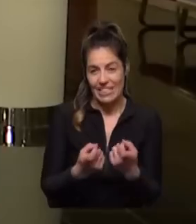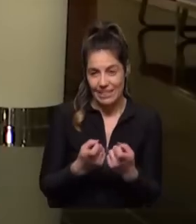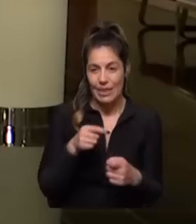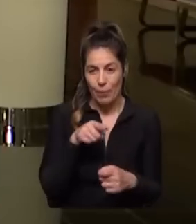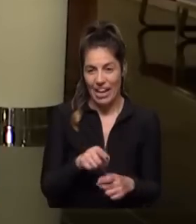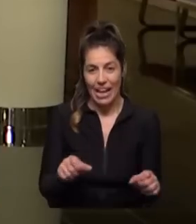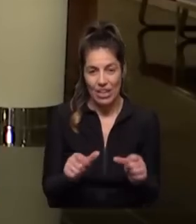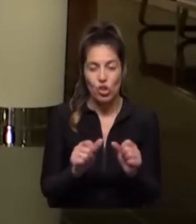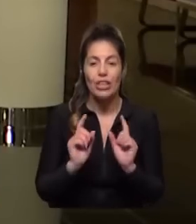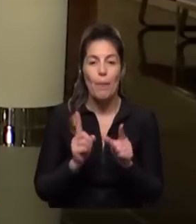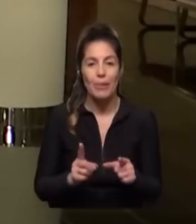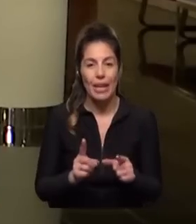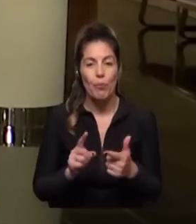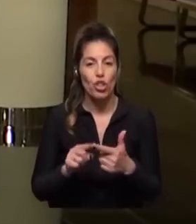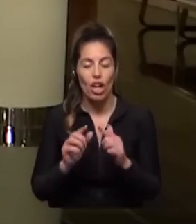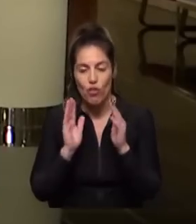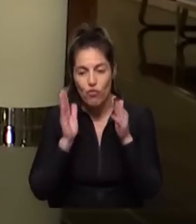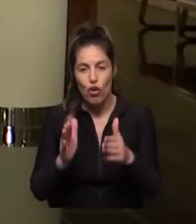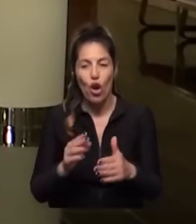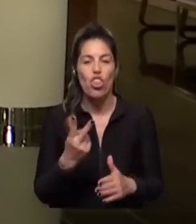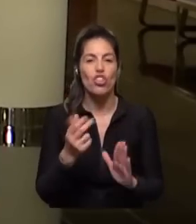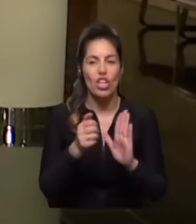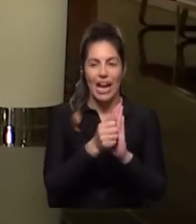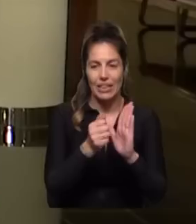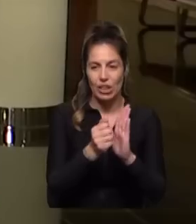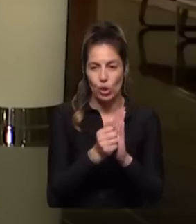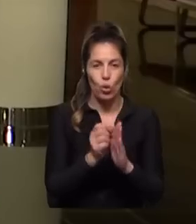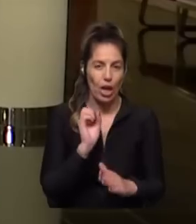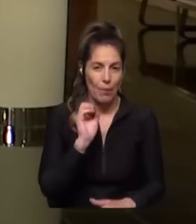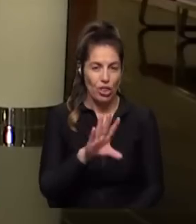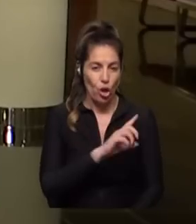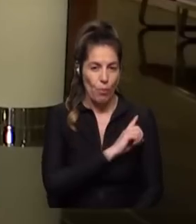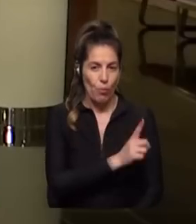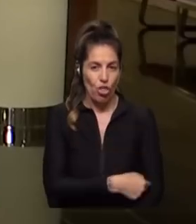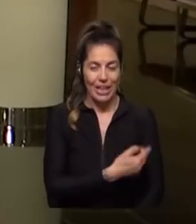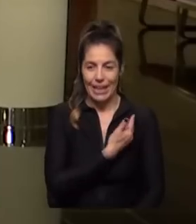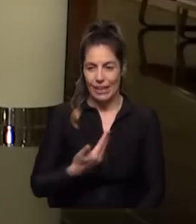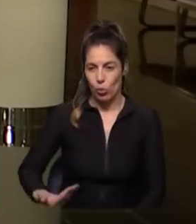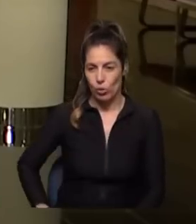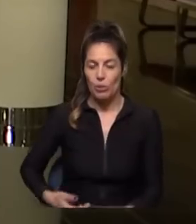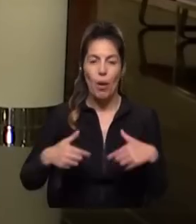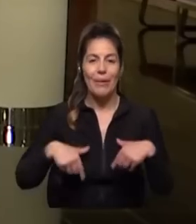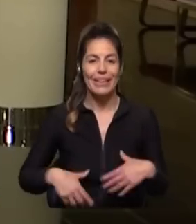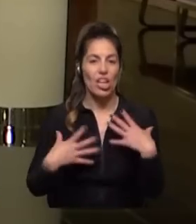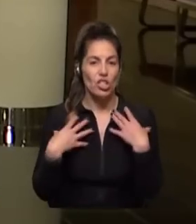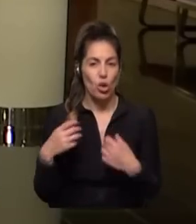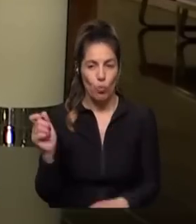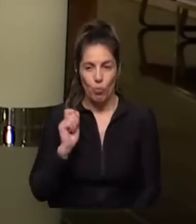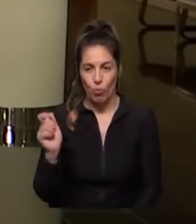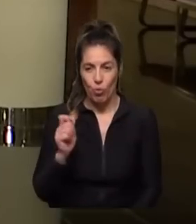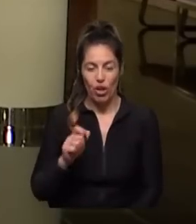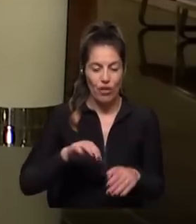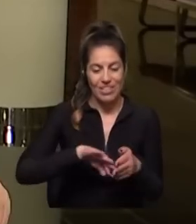por otro lado se hizo foco en dos artículos concretamente que envió desde el poder ejecutivo al Ministerio de salud pública que fueron